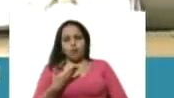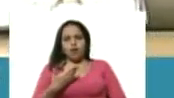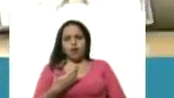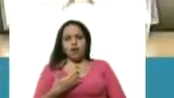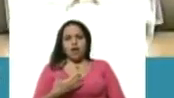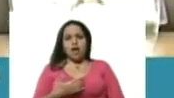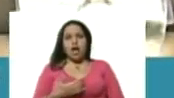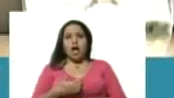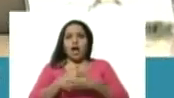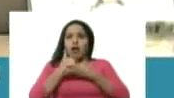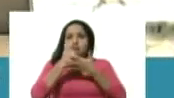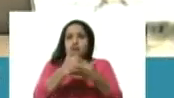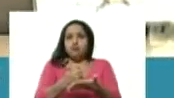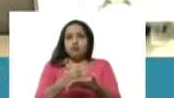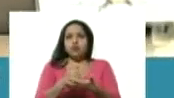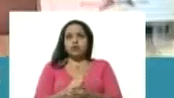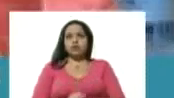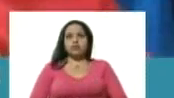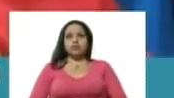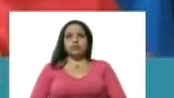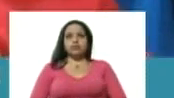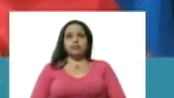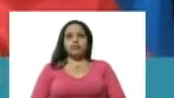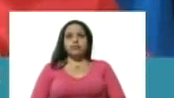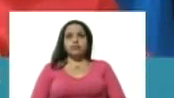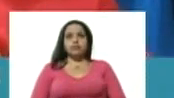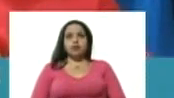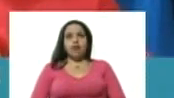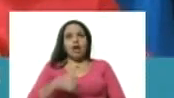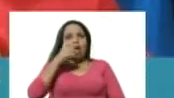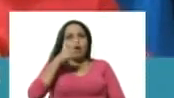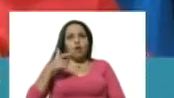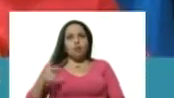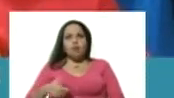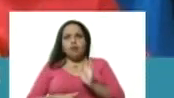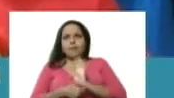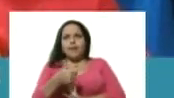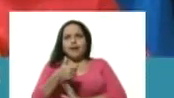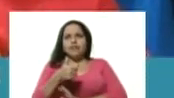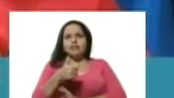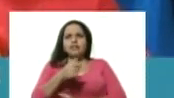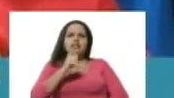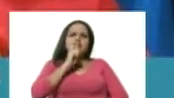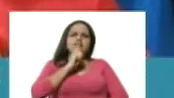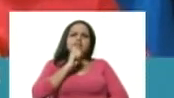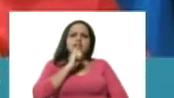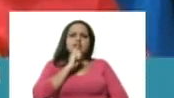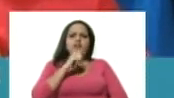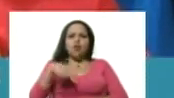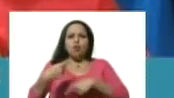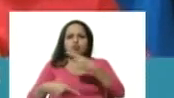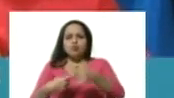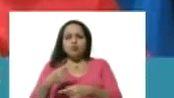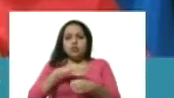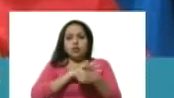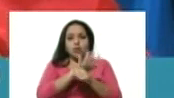sobre todo, a los pueblos más afectados por esta pandemia.